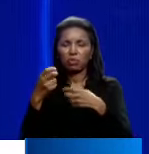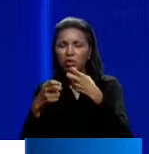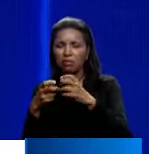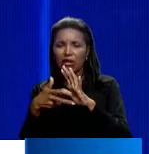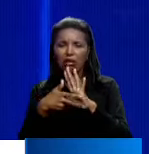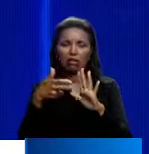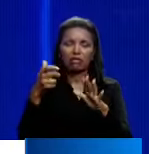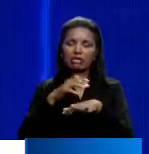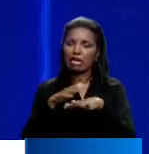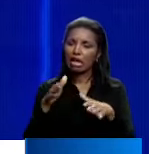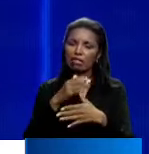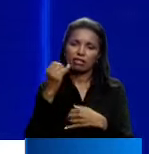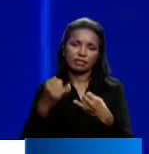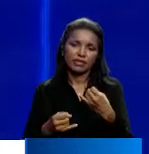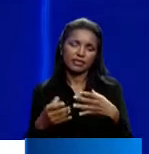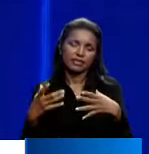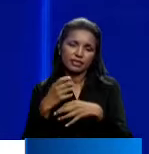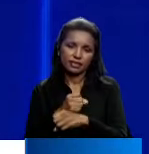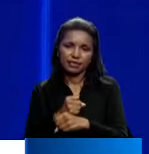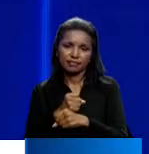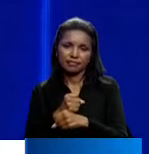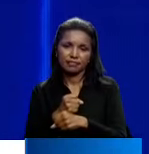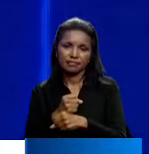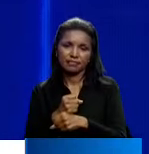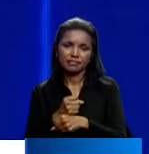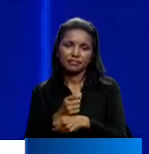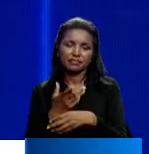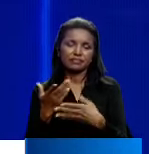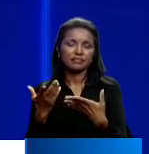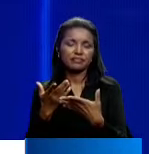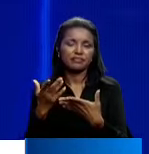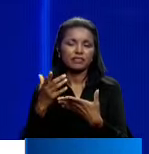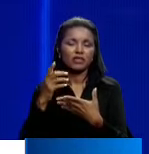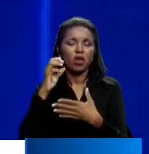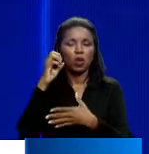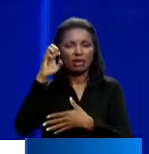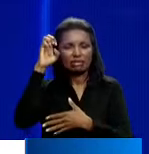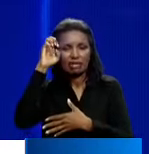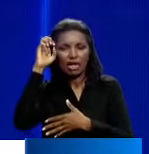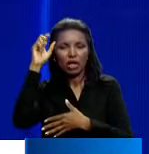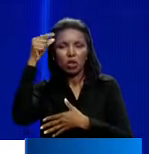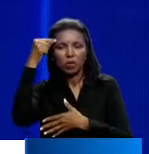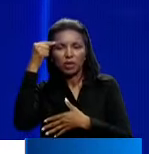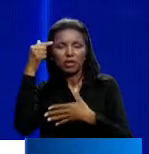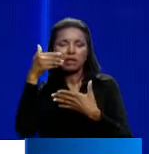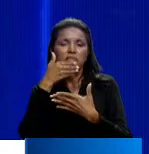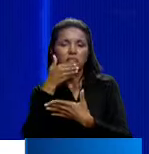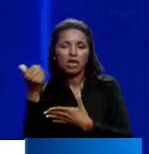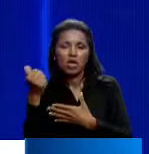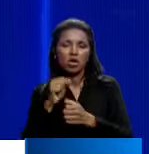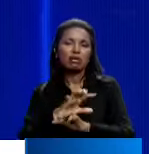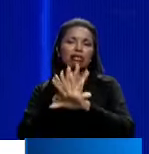delincuencial y crear un estado digno,